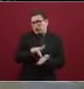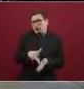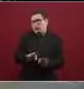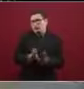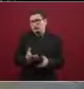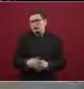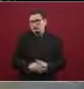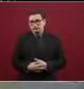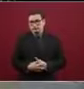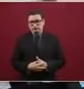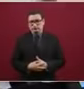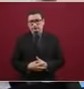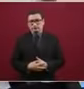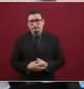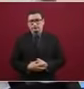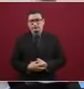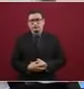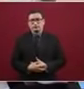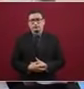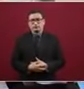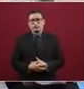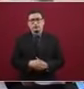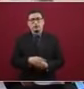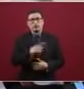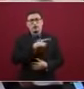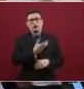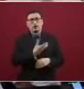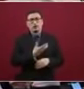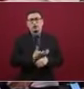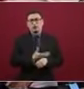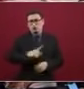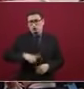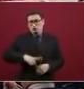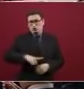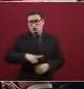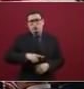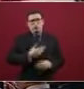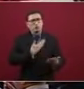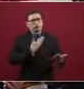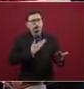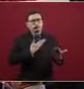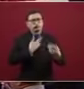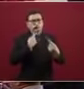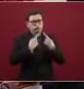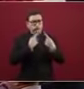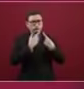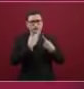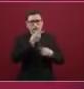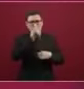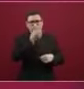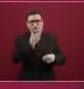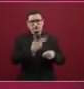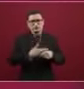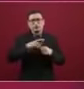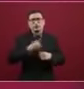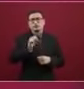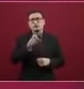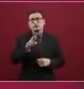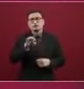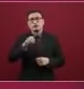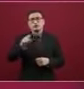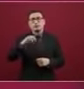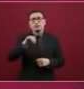específico? Tenemos una buena comunicación con el gobierno de Estados Unidos, estamos tratando esto, el secretario de Relaciones Exteriores,